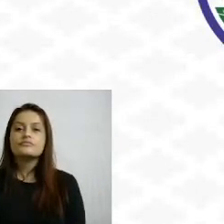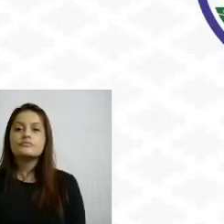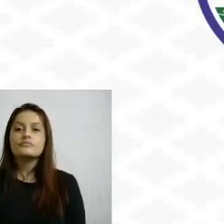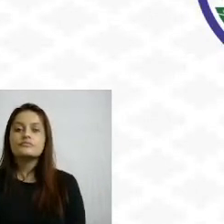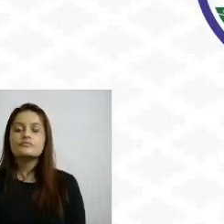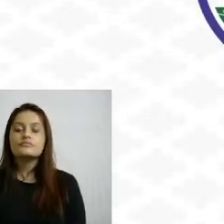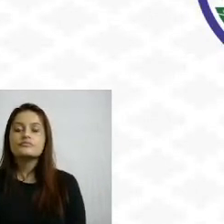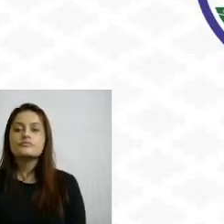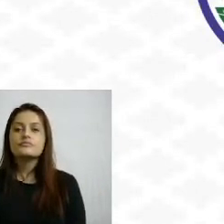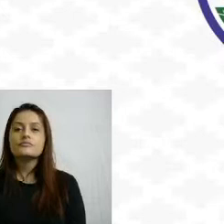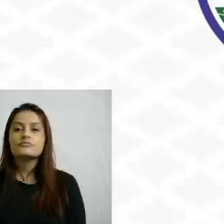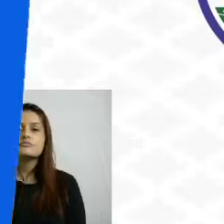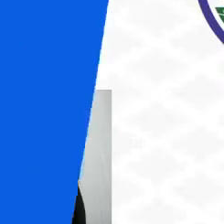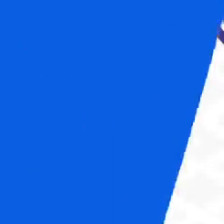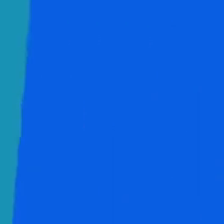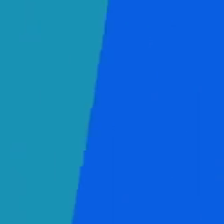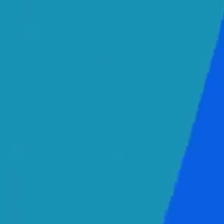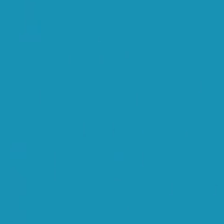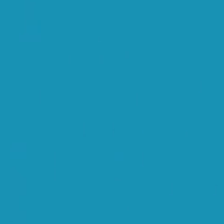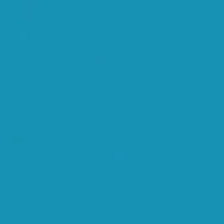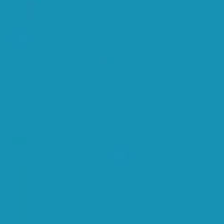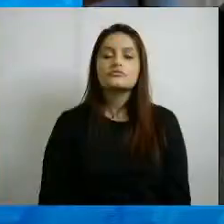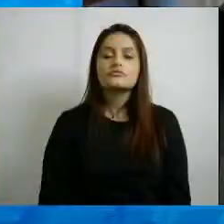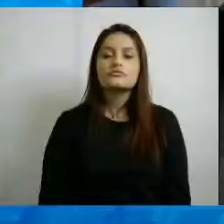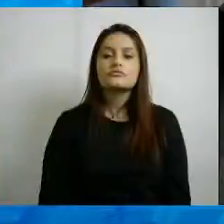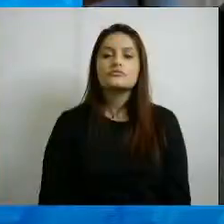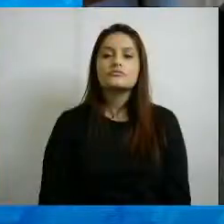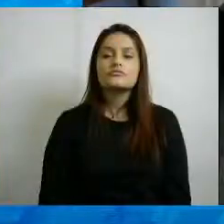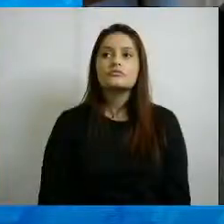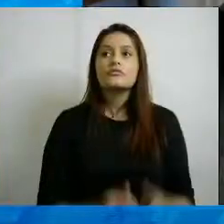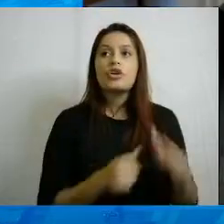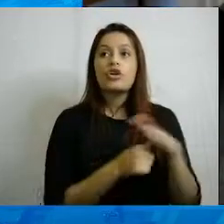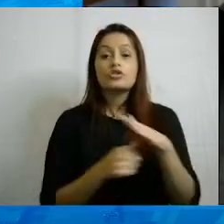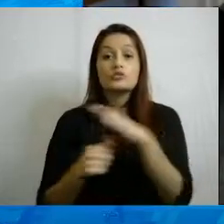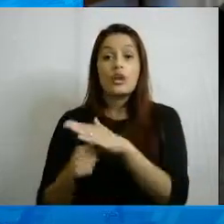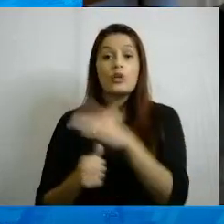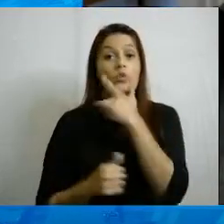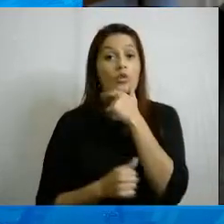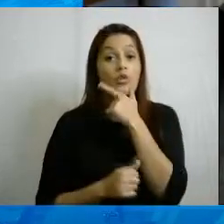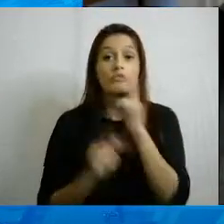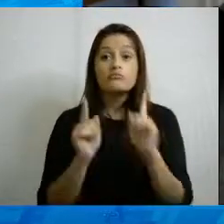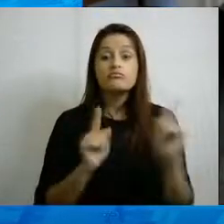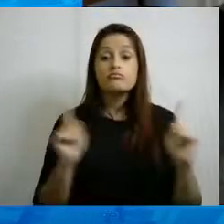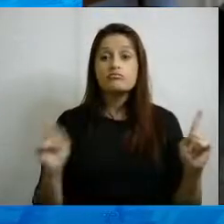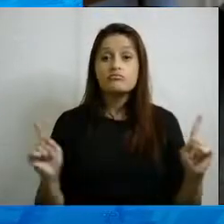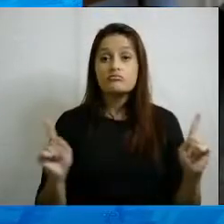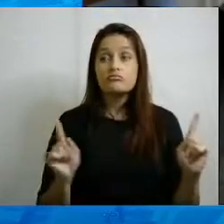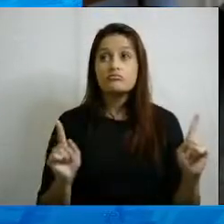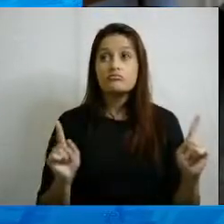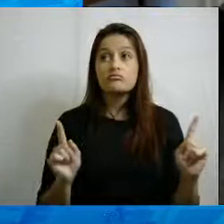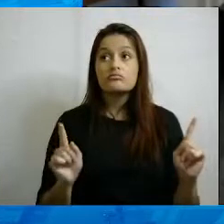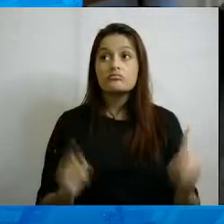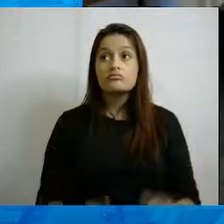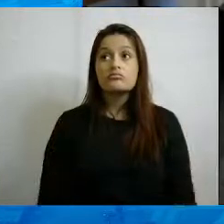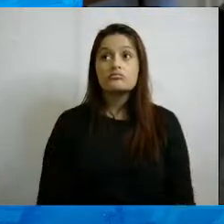Eso, señores concejales. Muchas gracias, director. Concejales, dudas, inquietudes, observaciones.